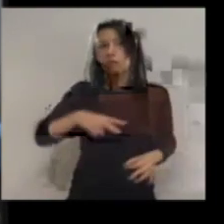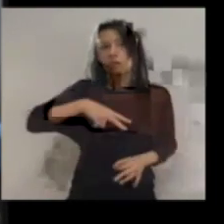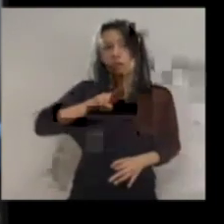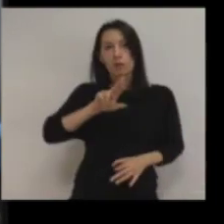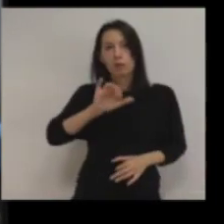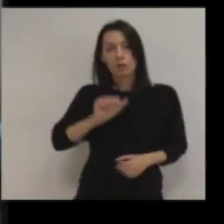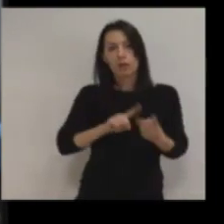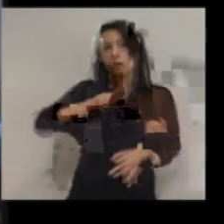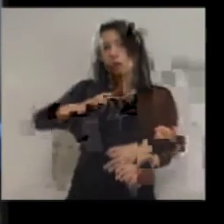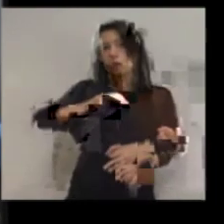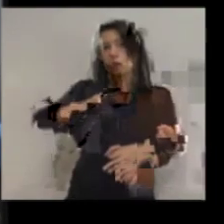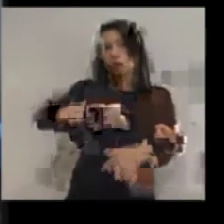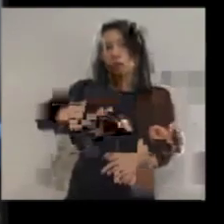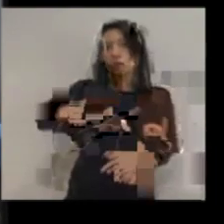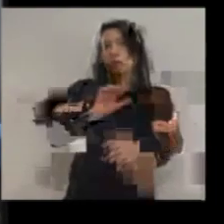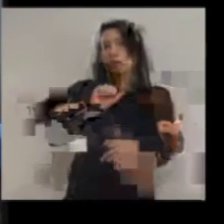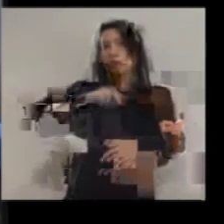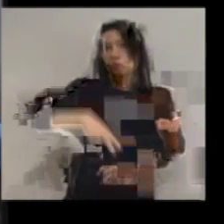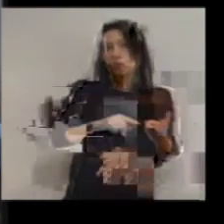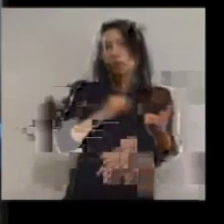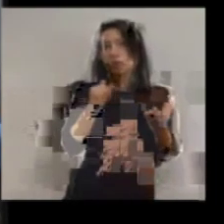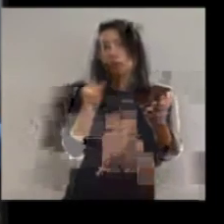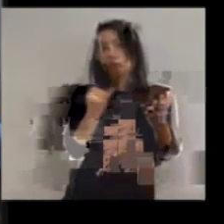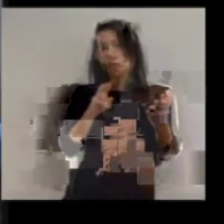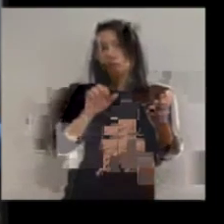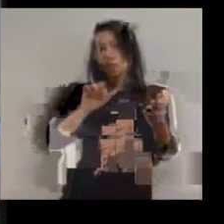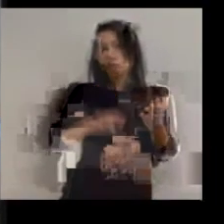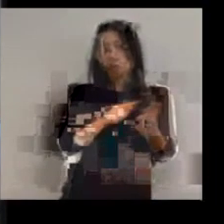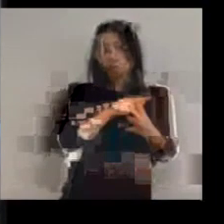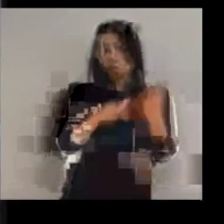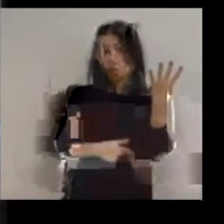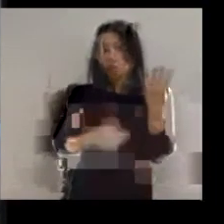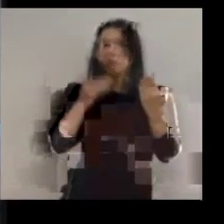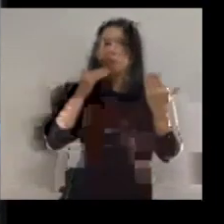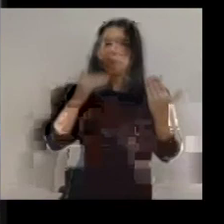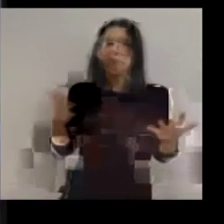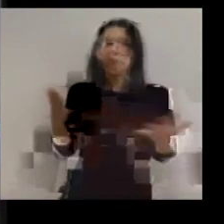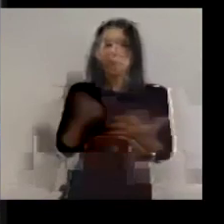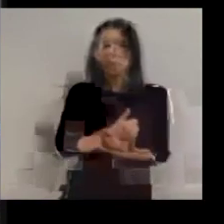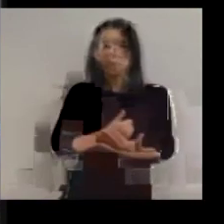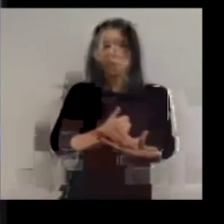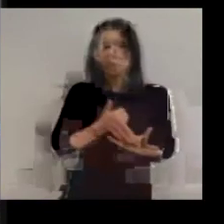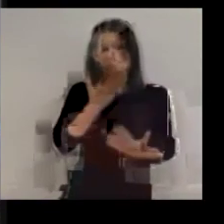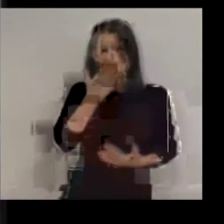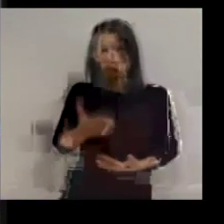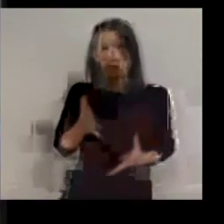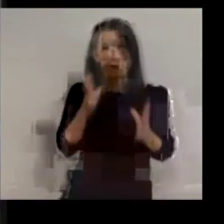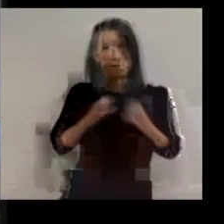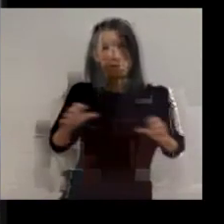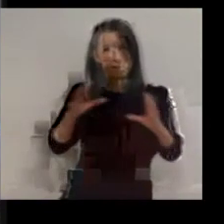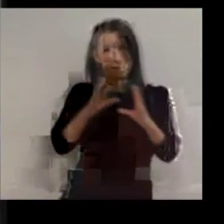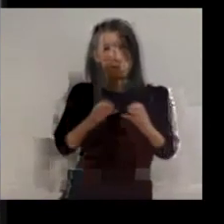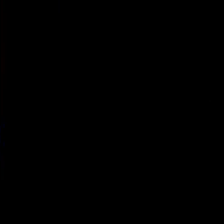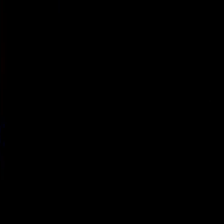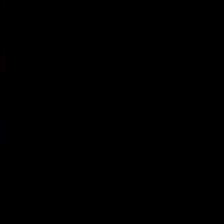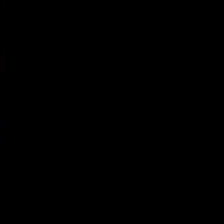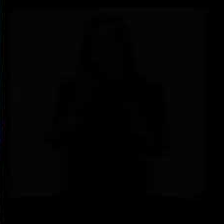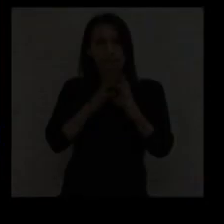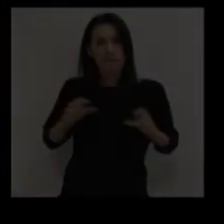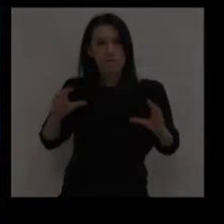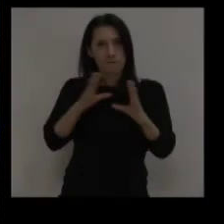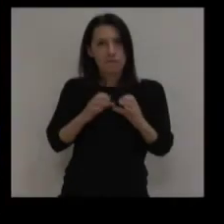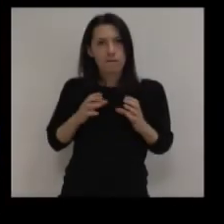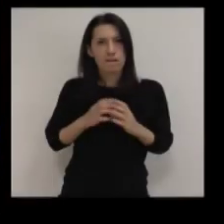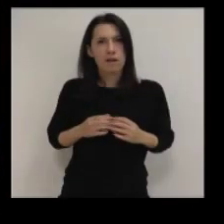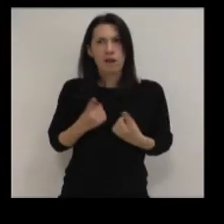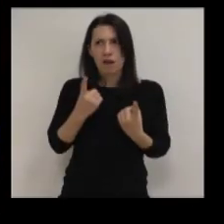Nuria, Rocío, Ramón, Javier. Muchísimas gracias a todos. De verdad, me quedo con muchas ganas hay mucho que